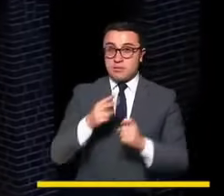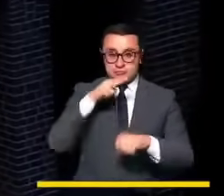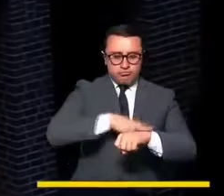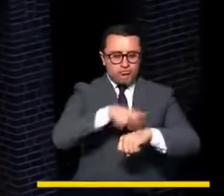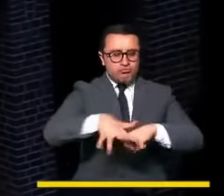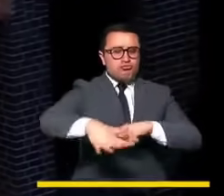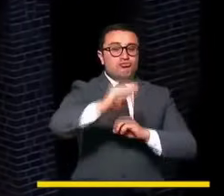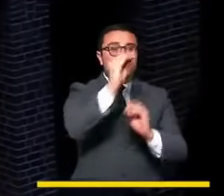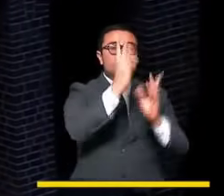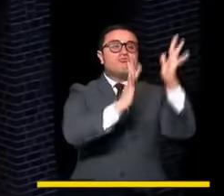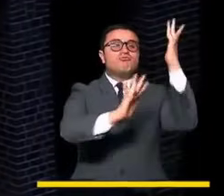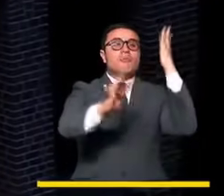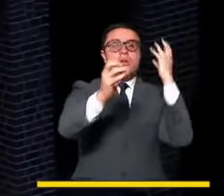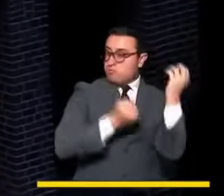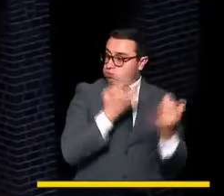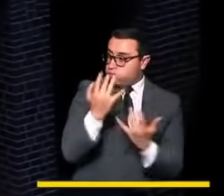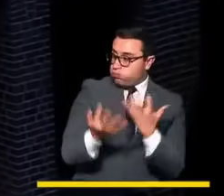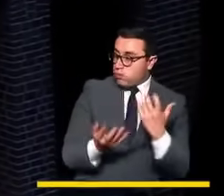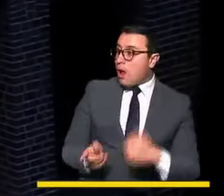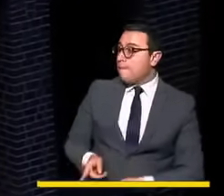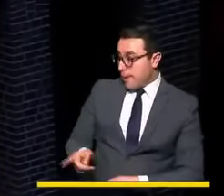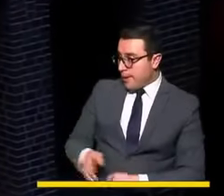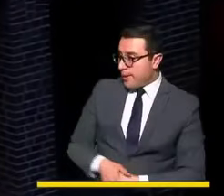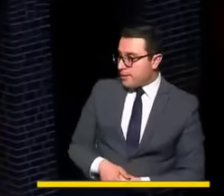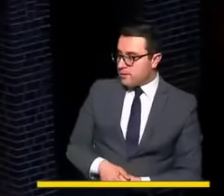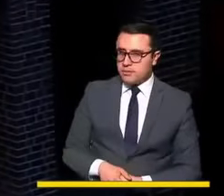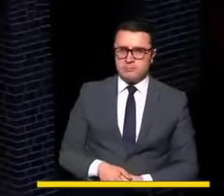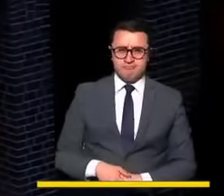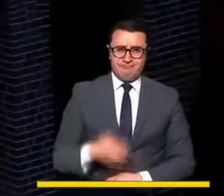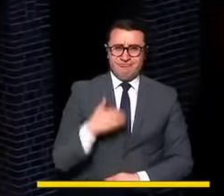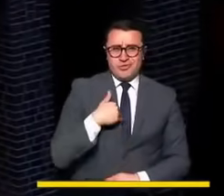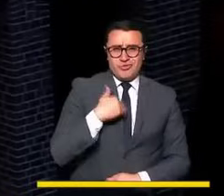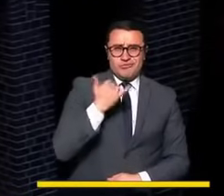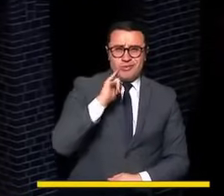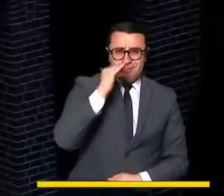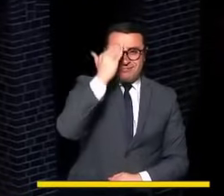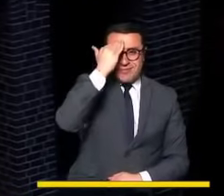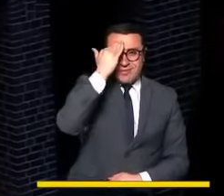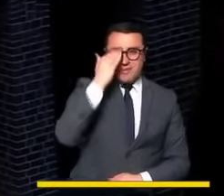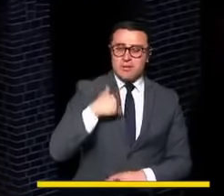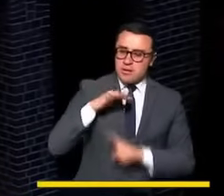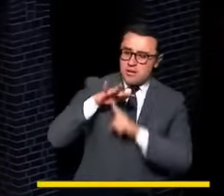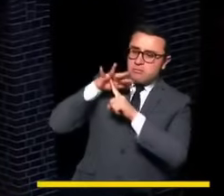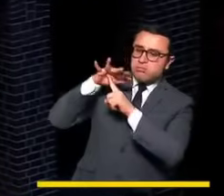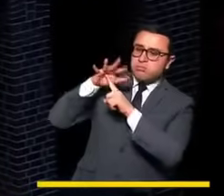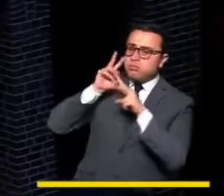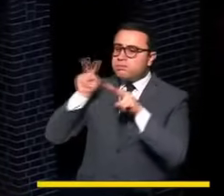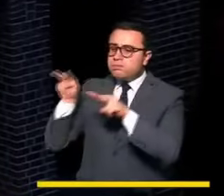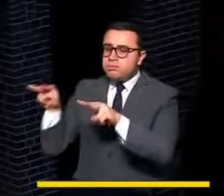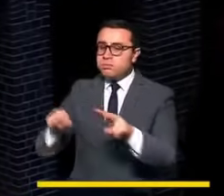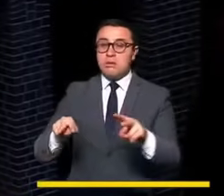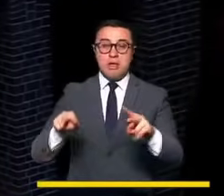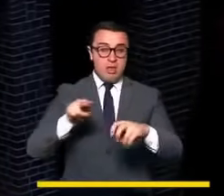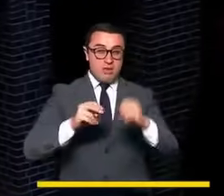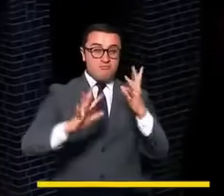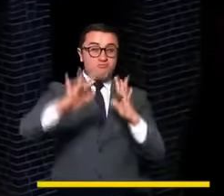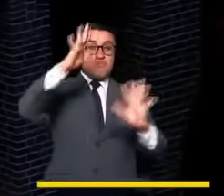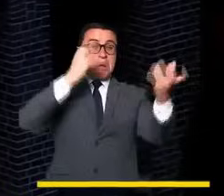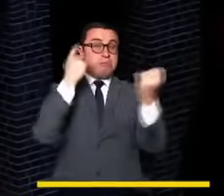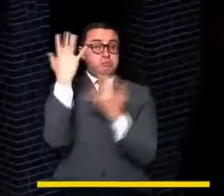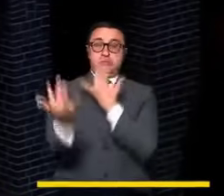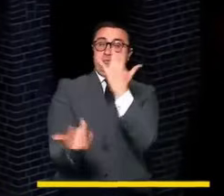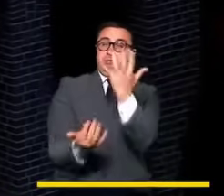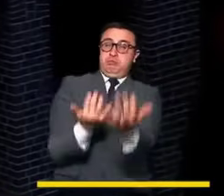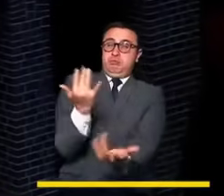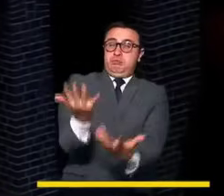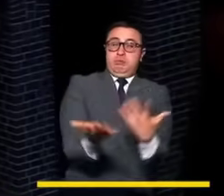Eso, yo he sobrevolado toda la zona y sé lo que está pasando ahí: a quemar la selva en contra de toda la humanidad.